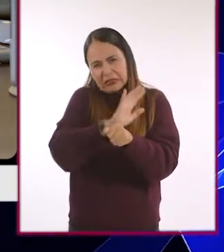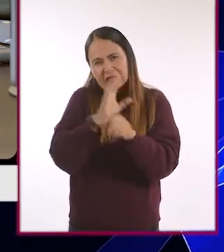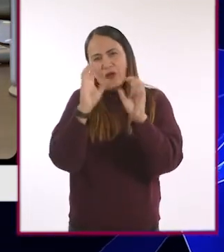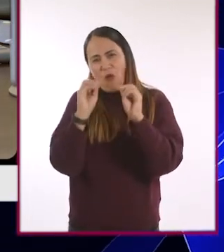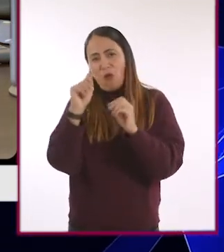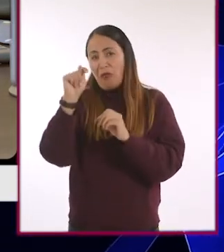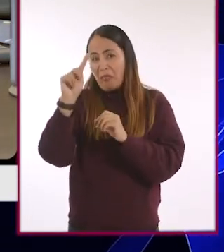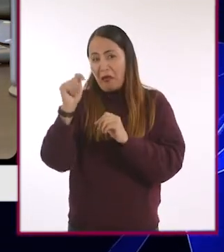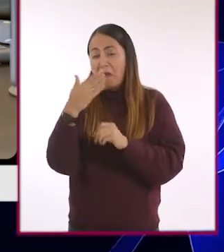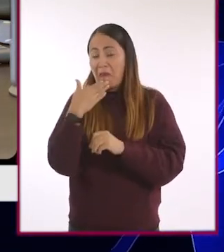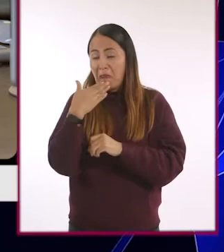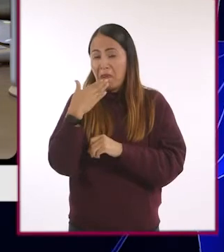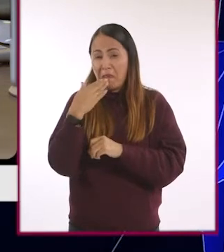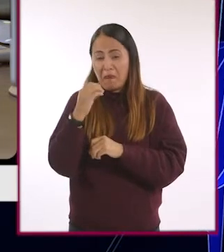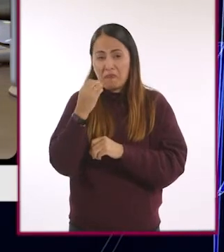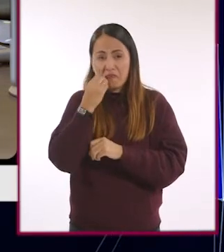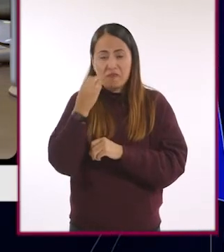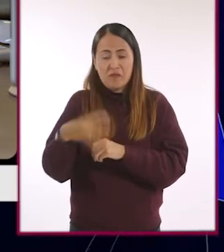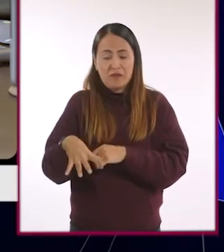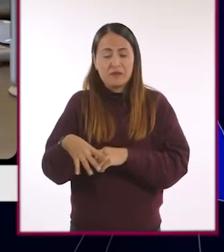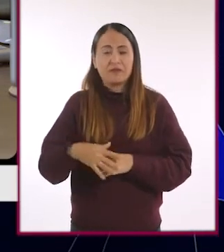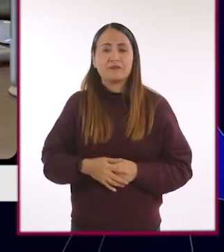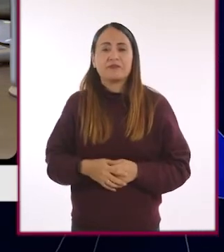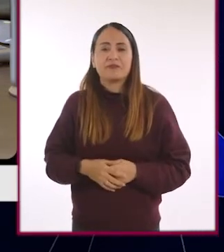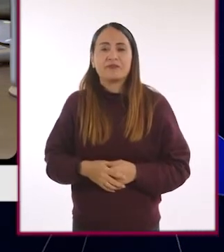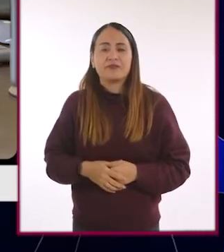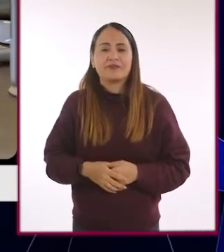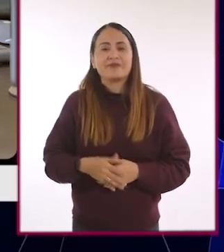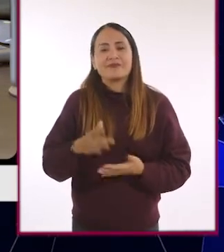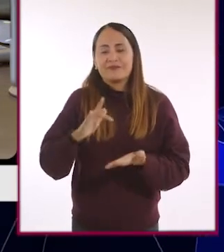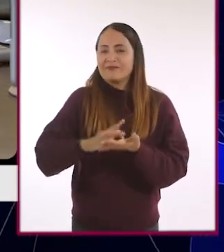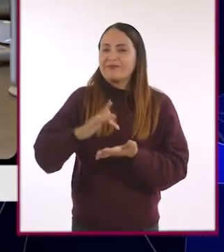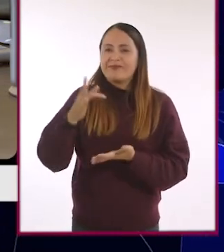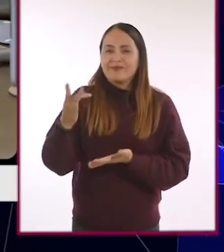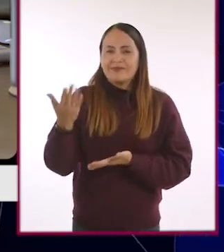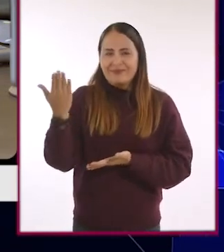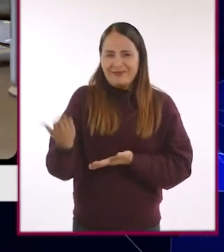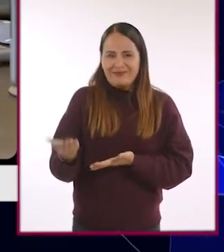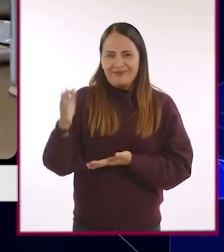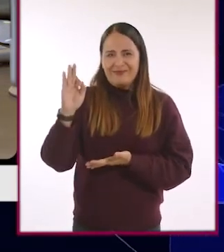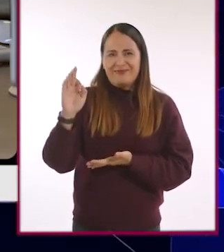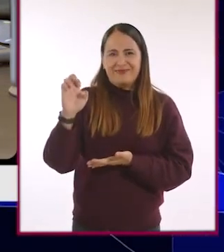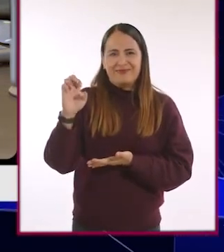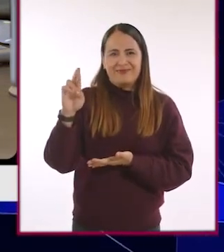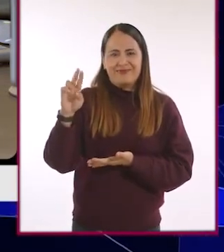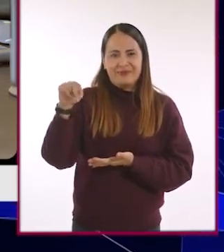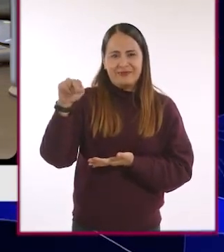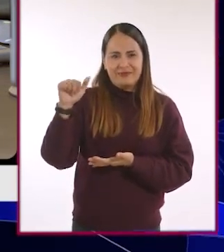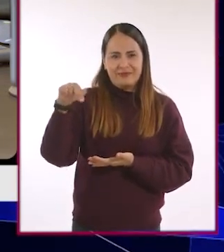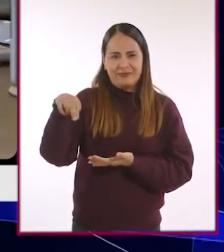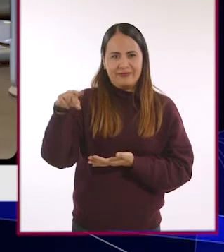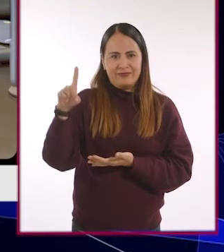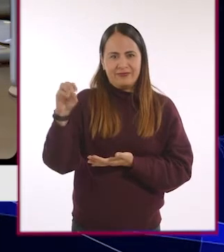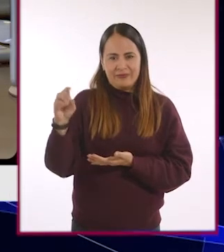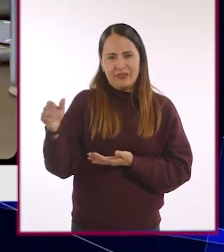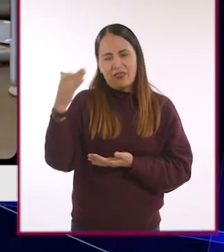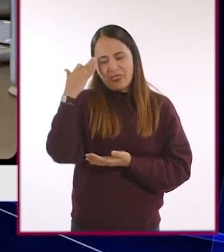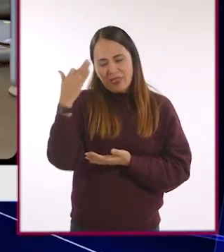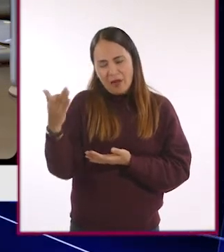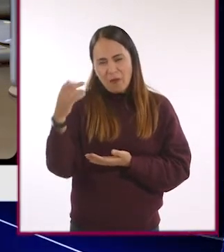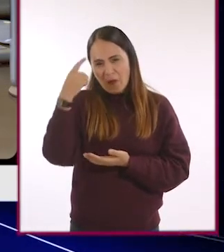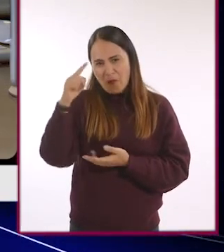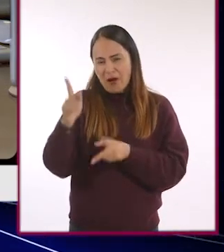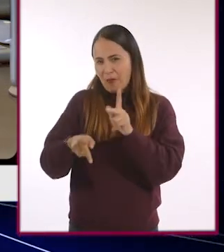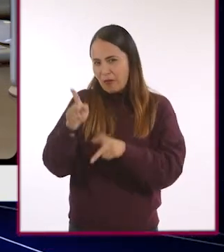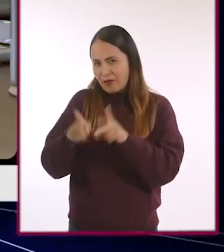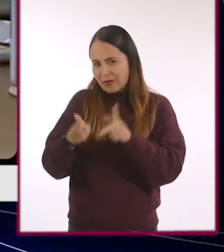gran ventaja que nos permiten estas herramientas digitales. Pues, Fernando, te agradezco muchísimo el tiempo. Te agradecemos muchísimo este tiempo de charla.